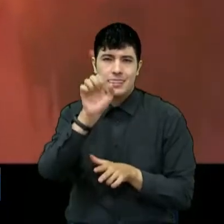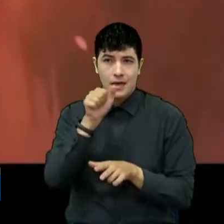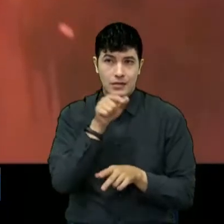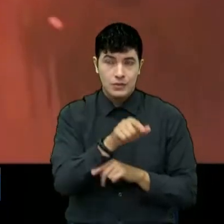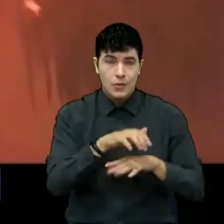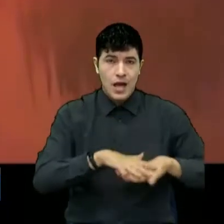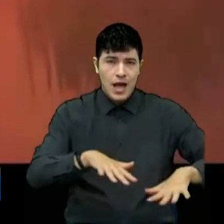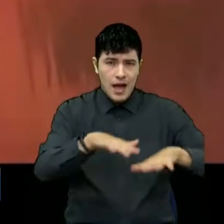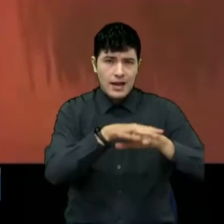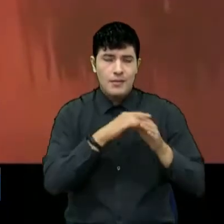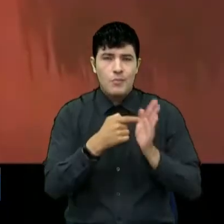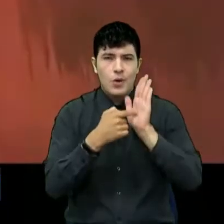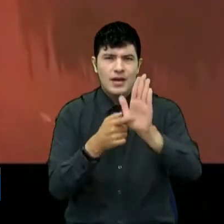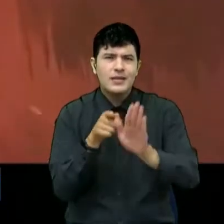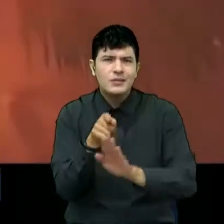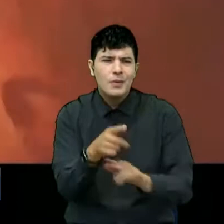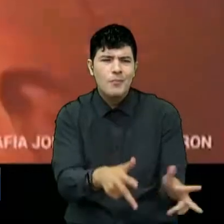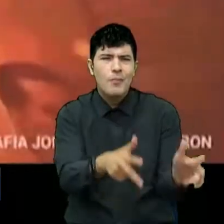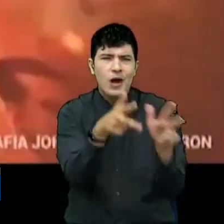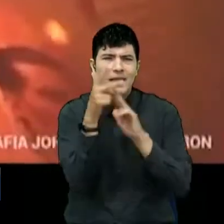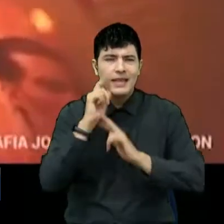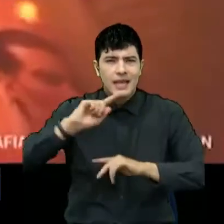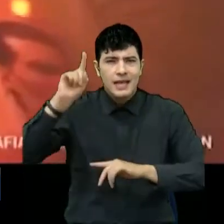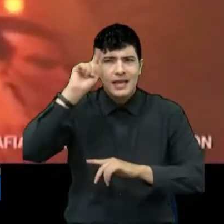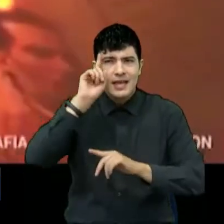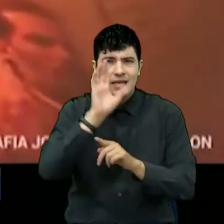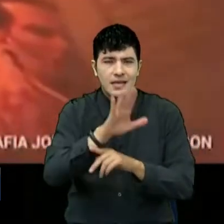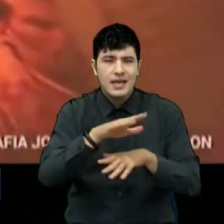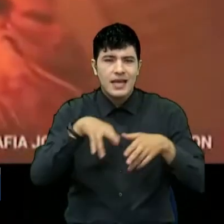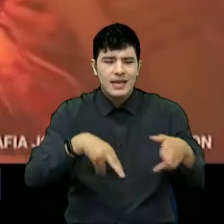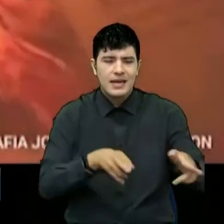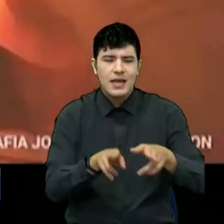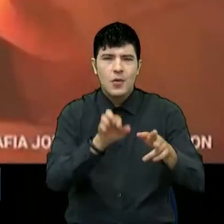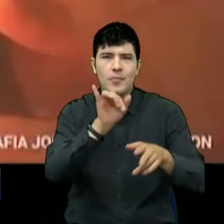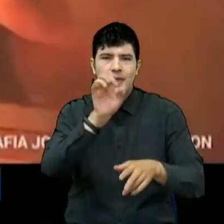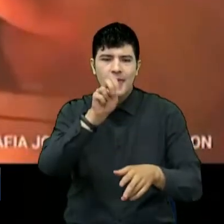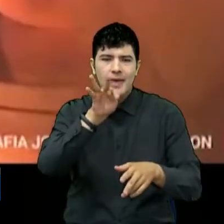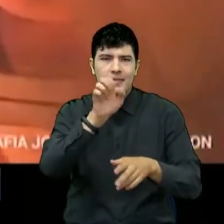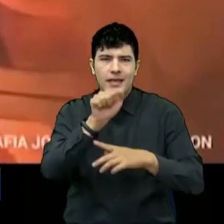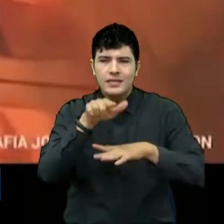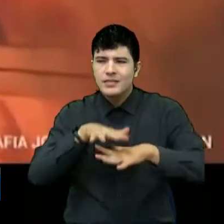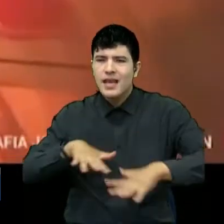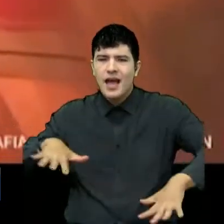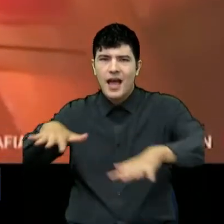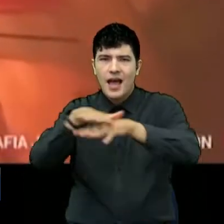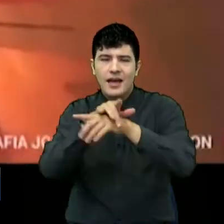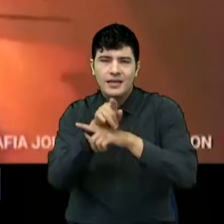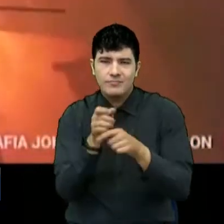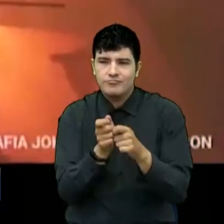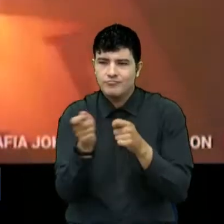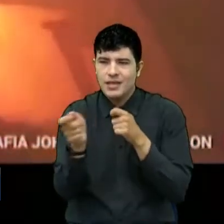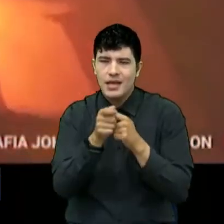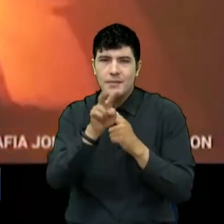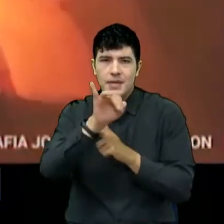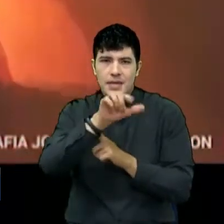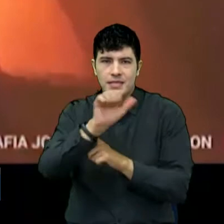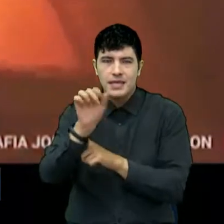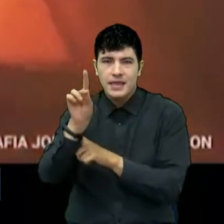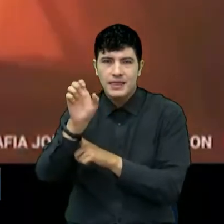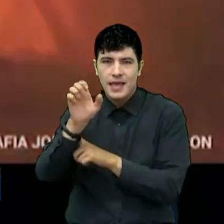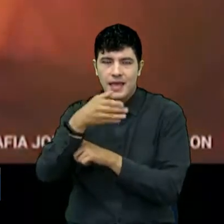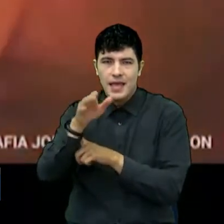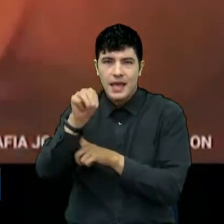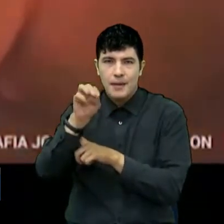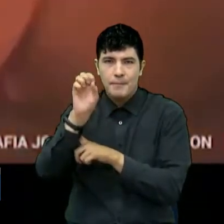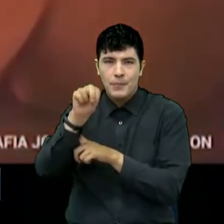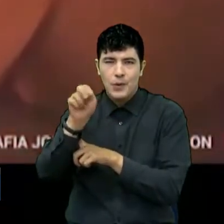batalla librada en el puente de madera con cubierta sobre el río Pienta y zonas aledañas a la villa de Nuestra Señora de Monguí del Valle